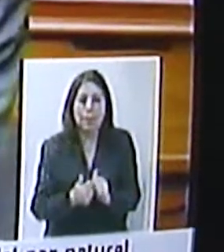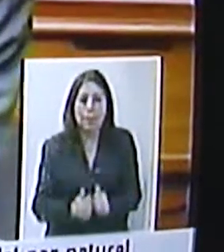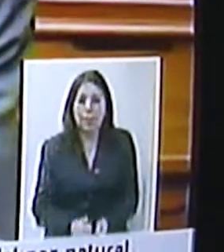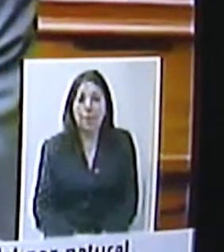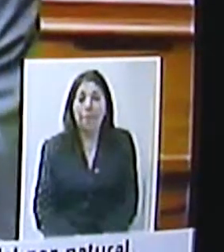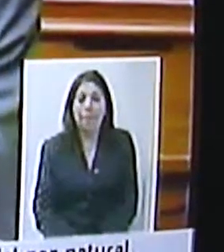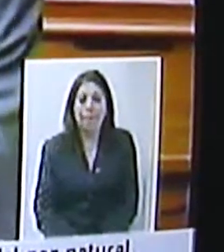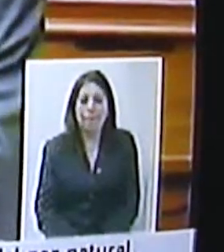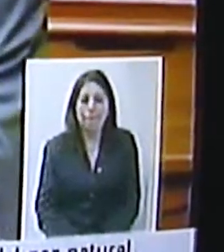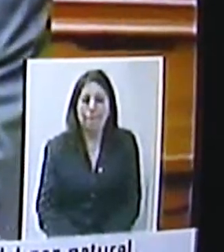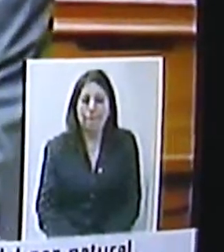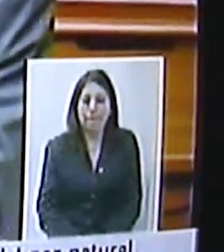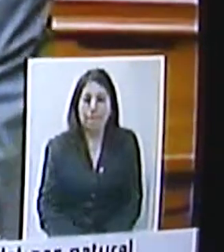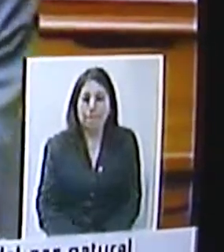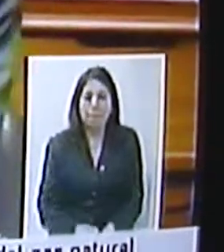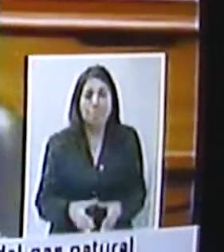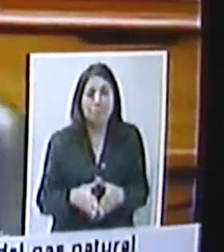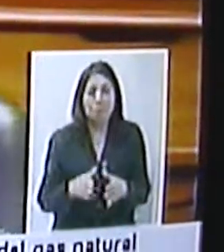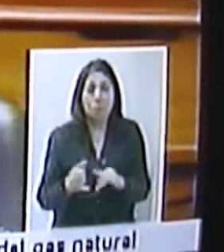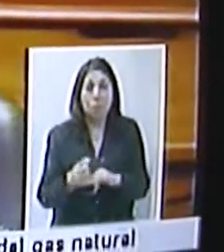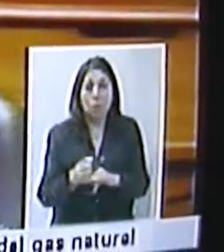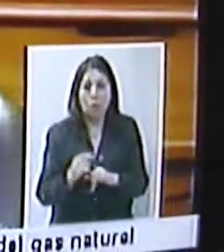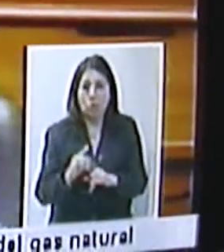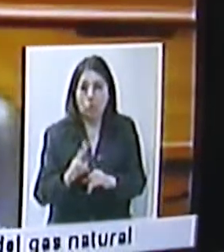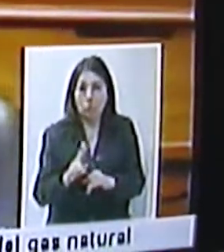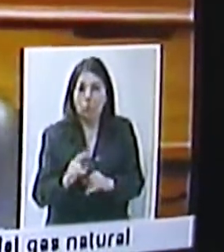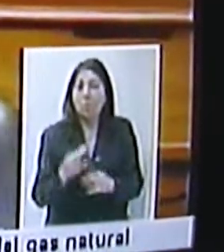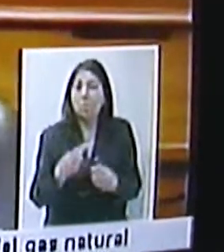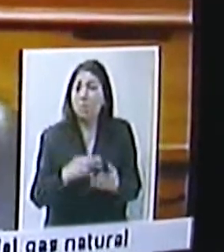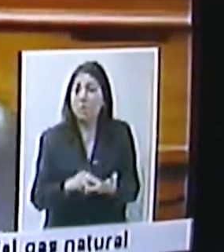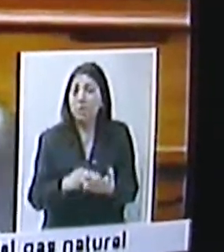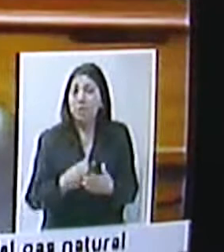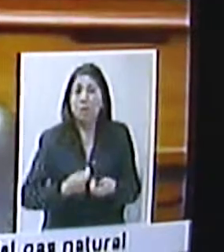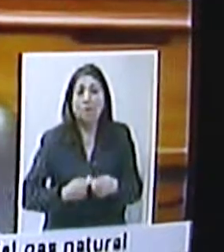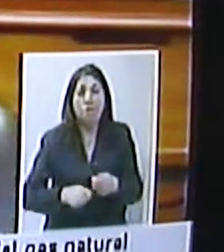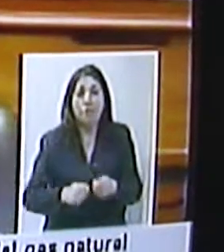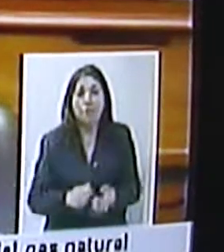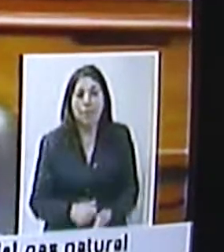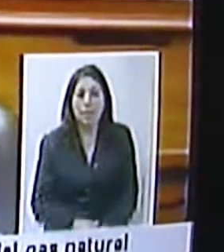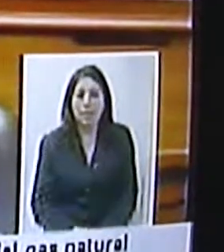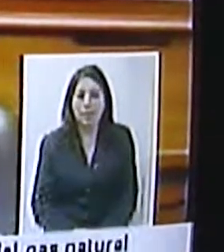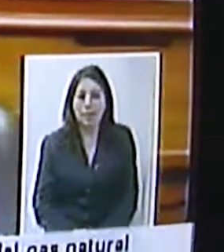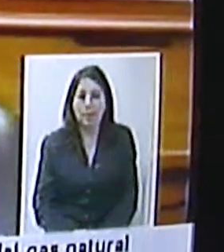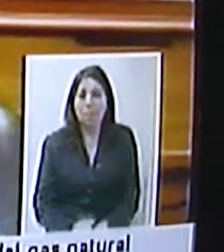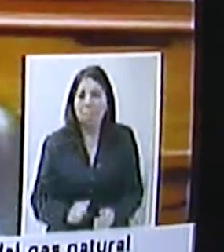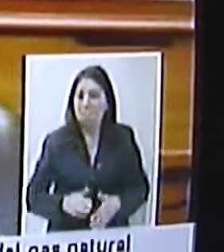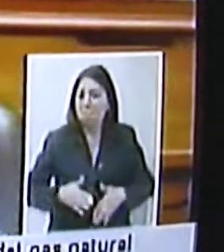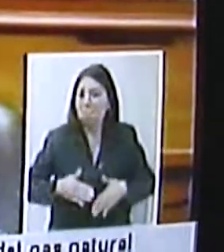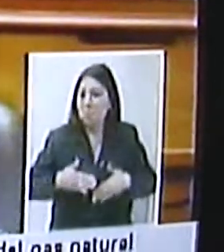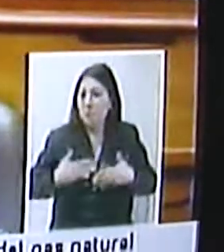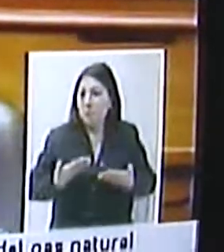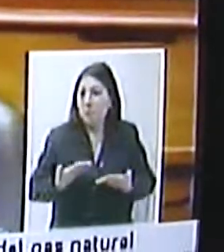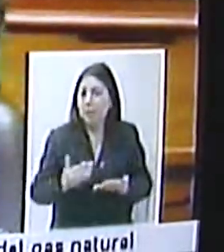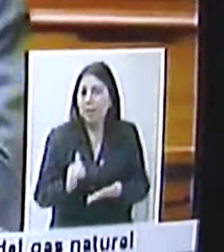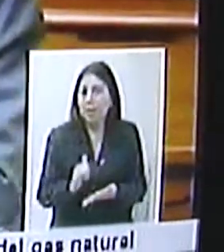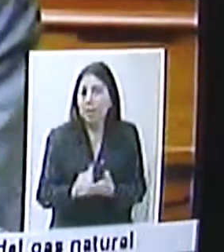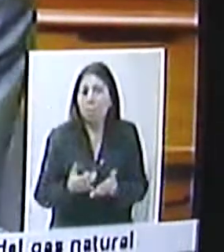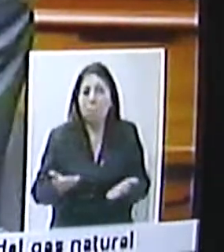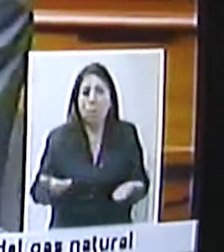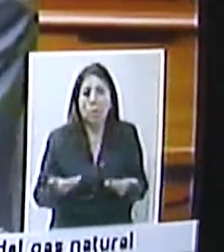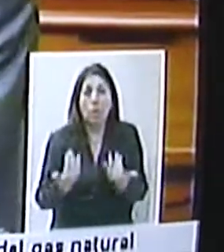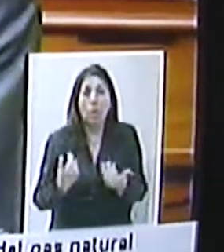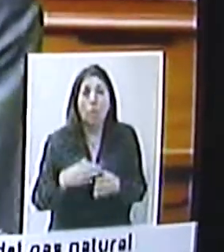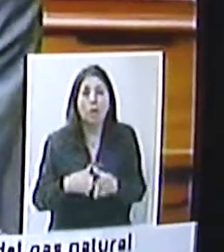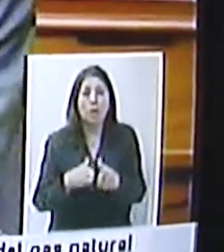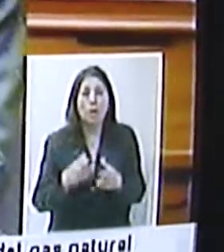del Macrosur de su rol primario exportador a la posibilidad de que en función a